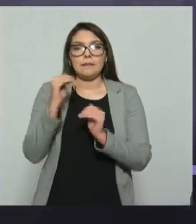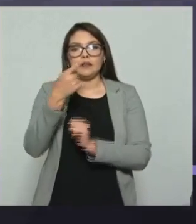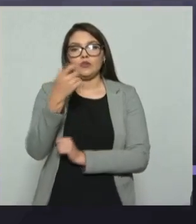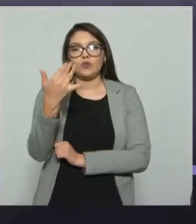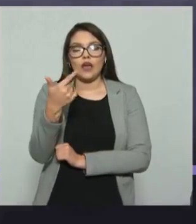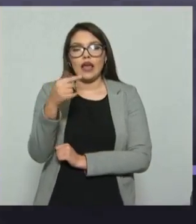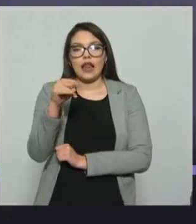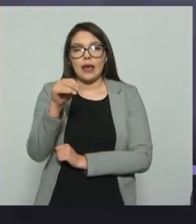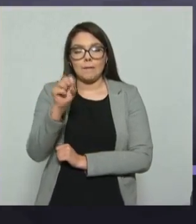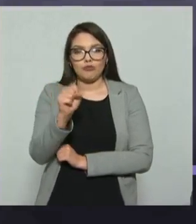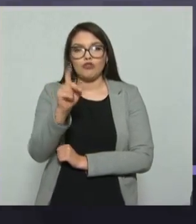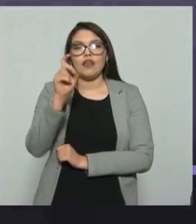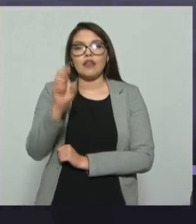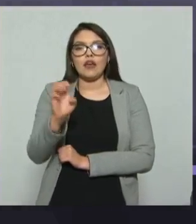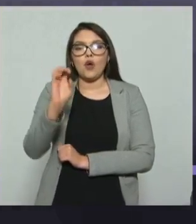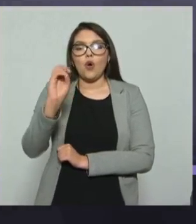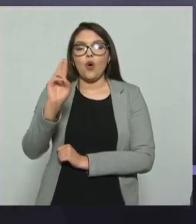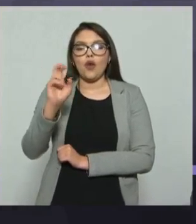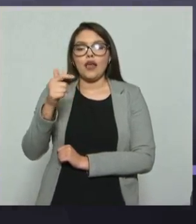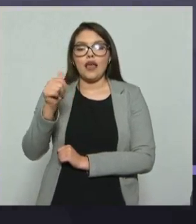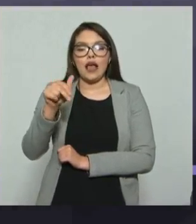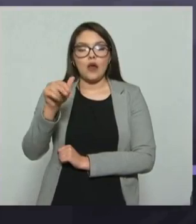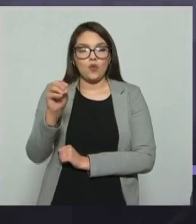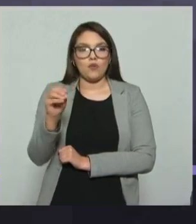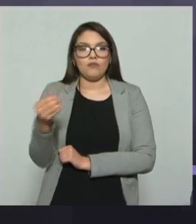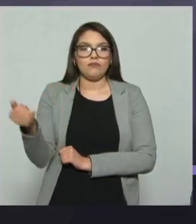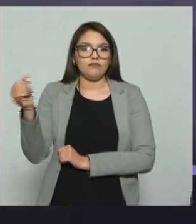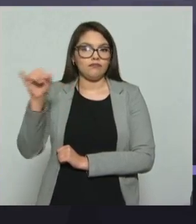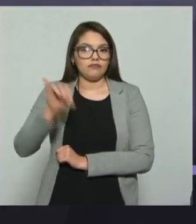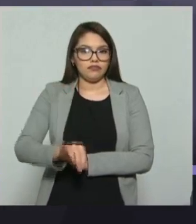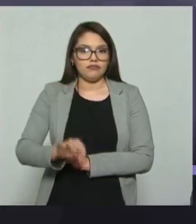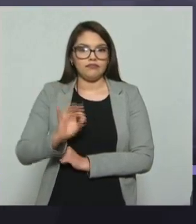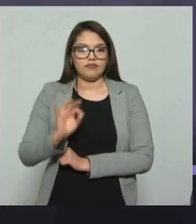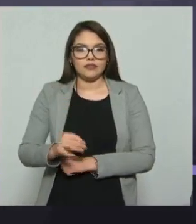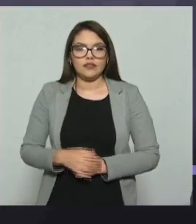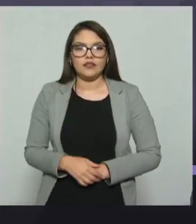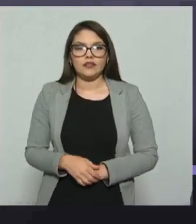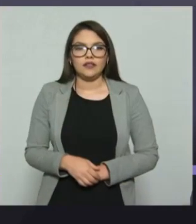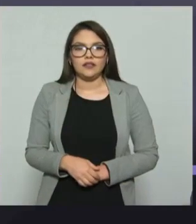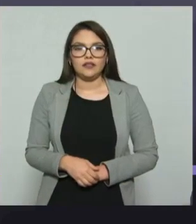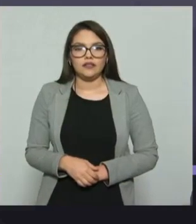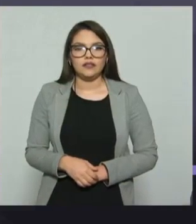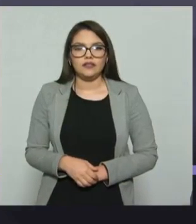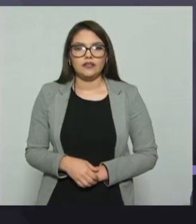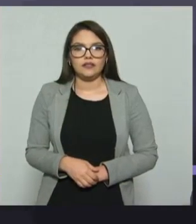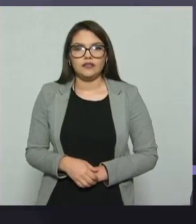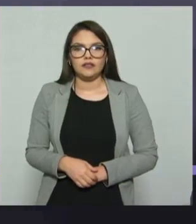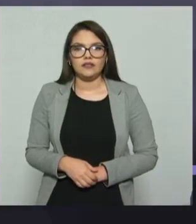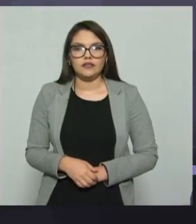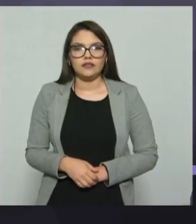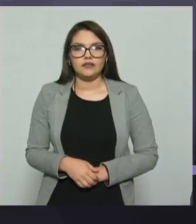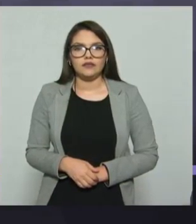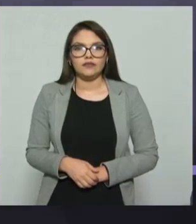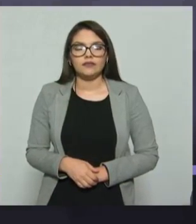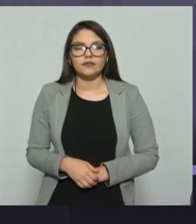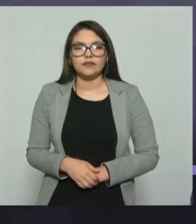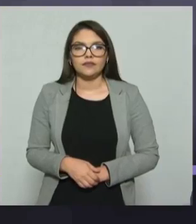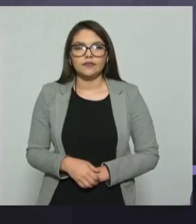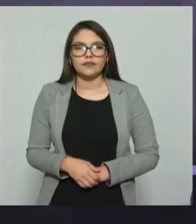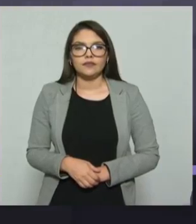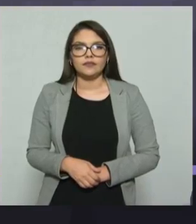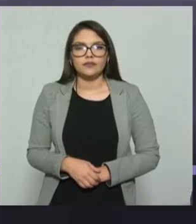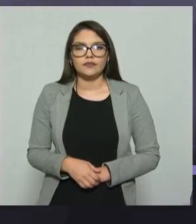gramos de orégano. Muy bueno el orégano, muy recomendable.